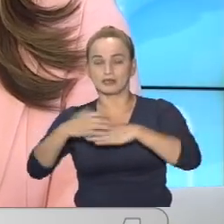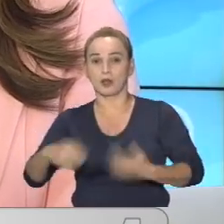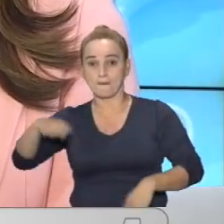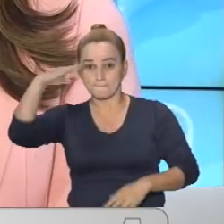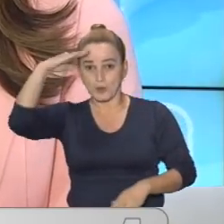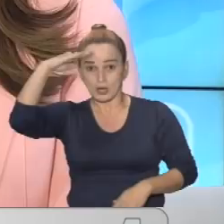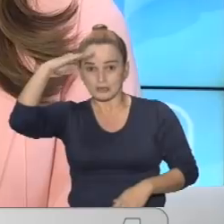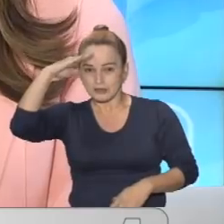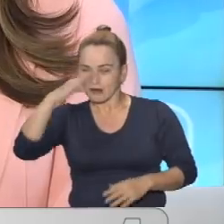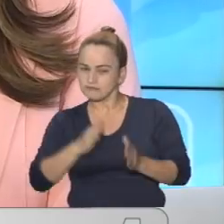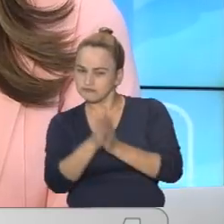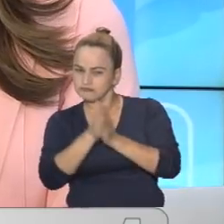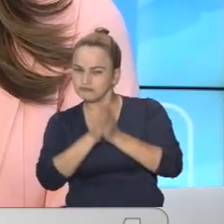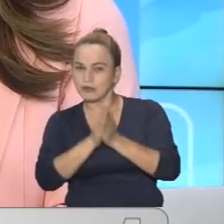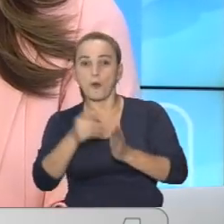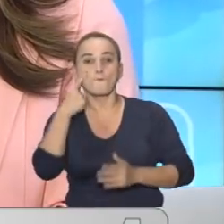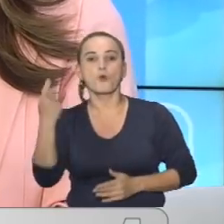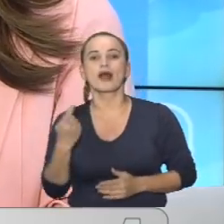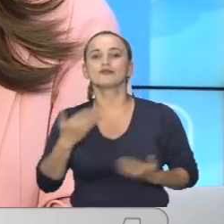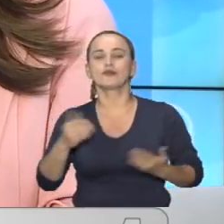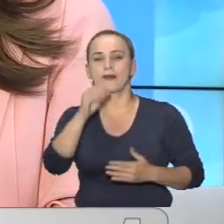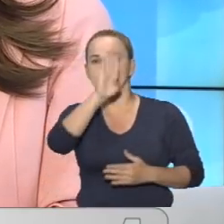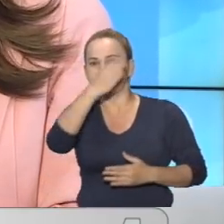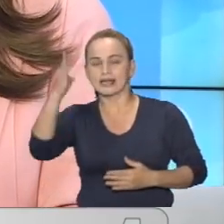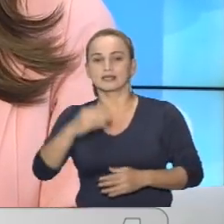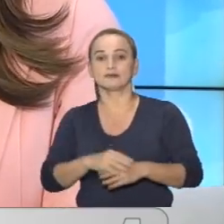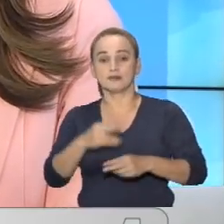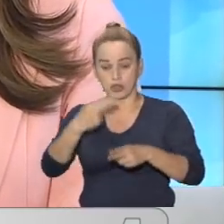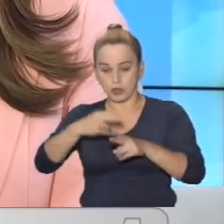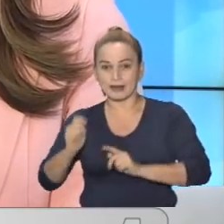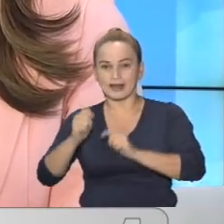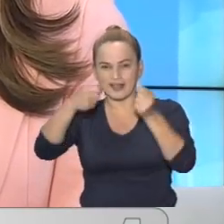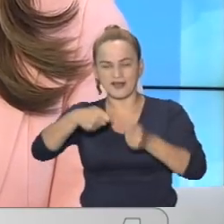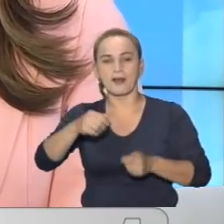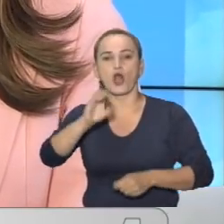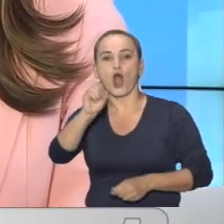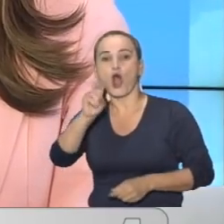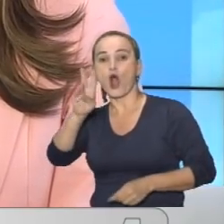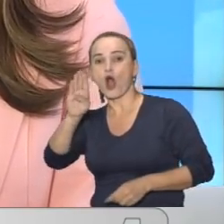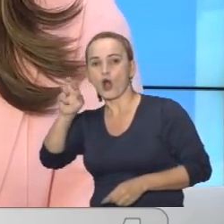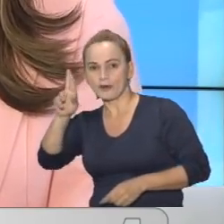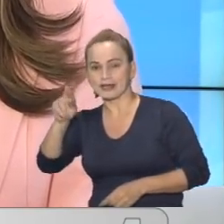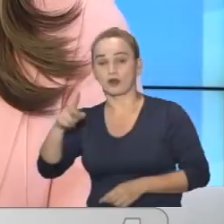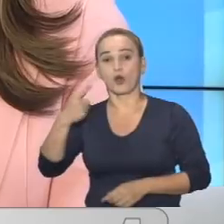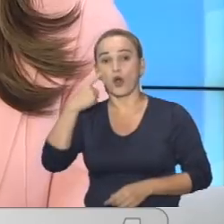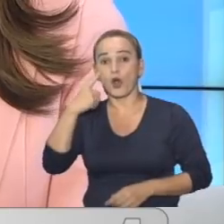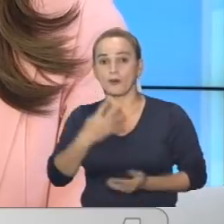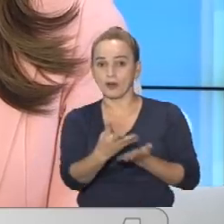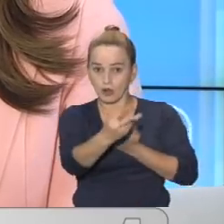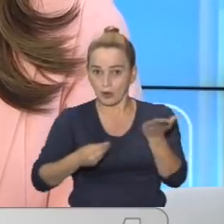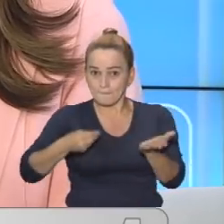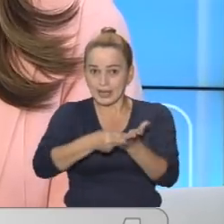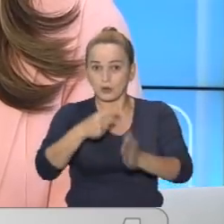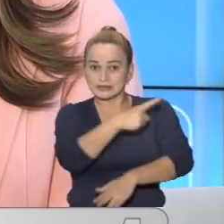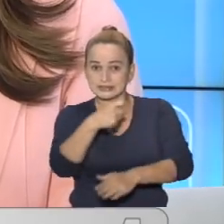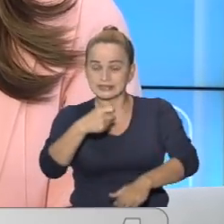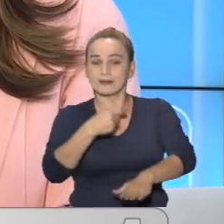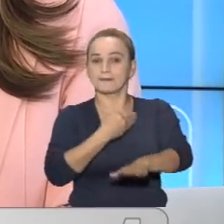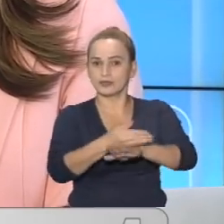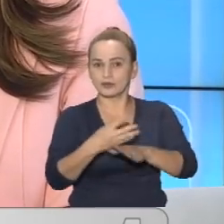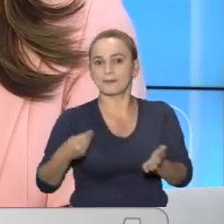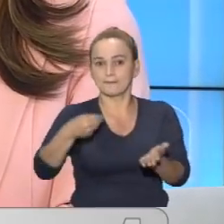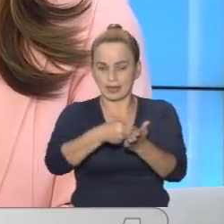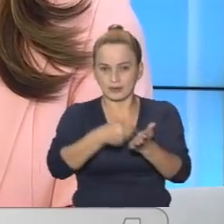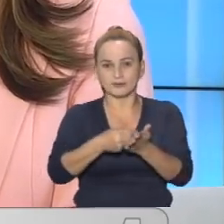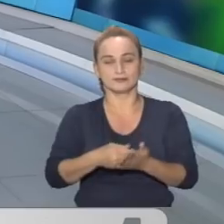en Barranquilla. Se trata de alias El Negro Over, por quien las autoridades ofrecían una recompensa de 100 millones de pesos. Jorge Castro,